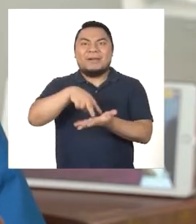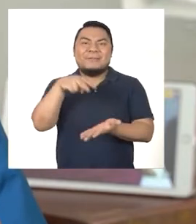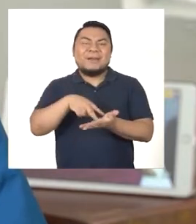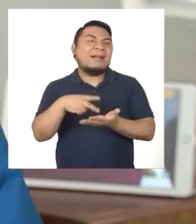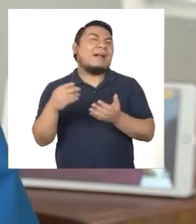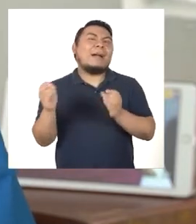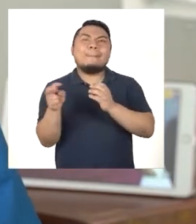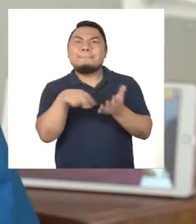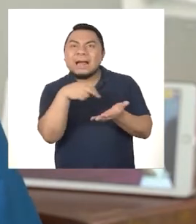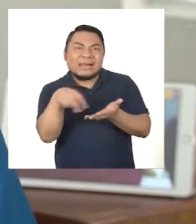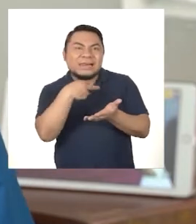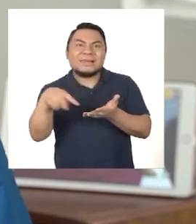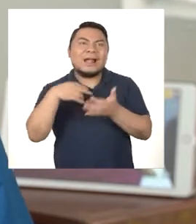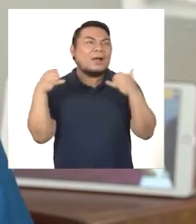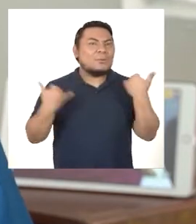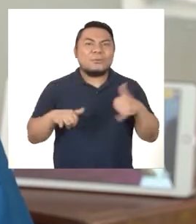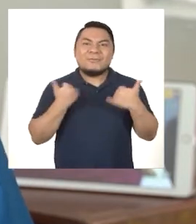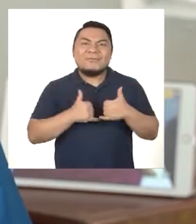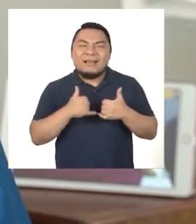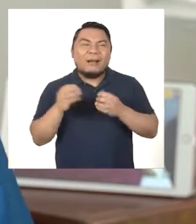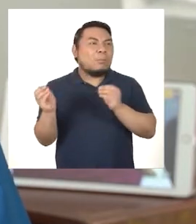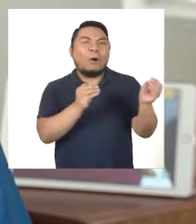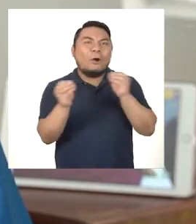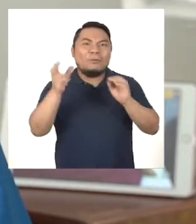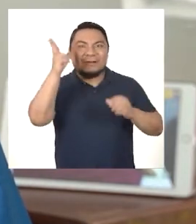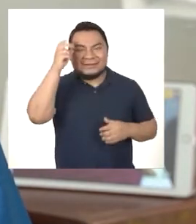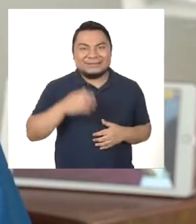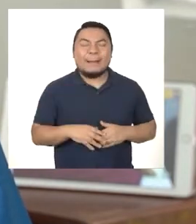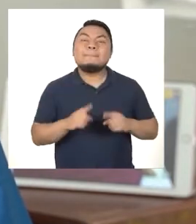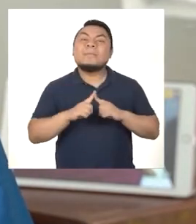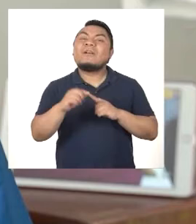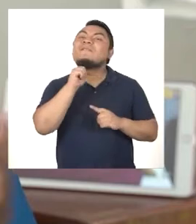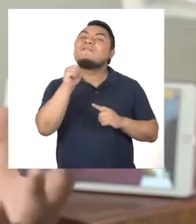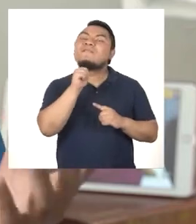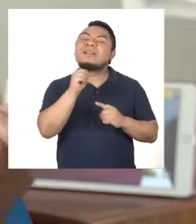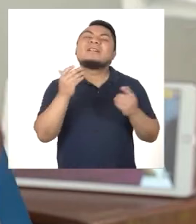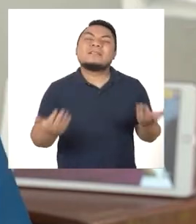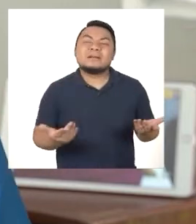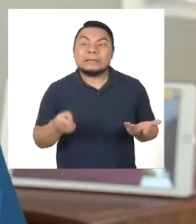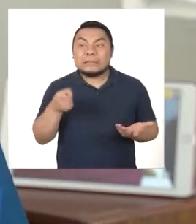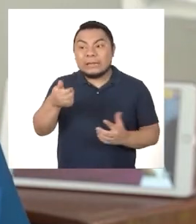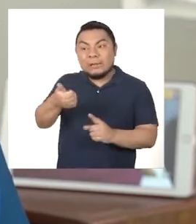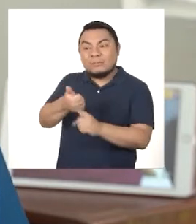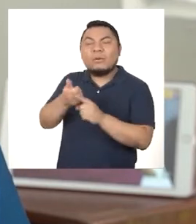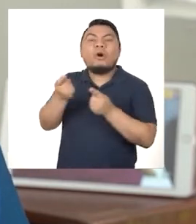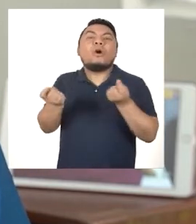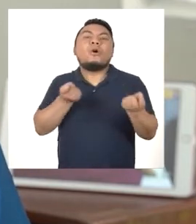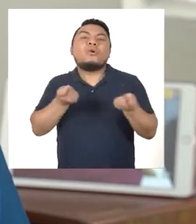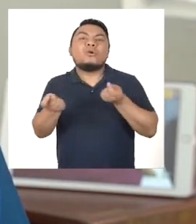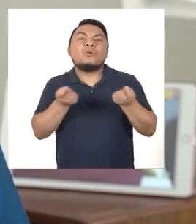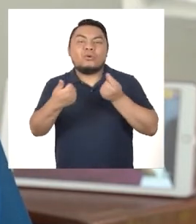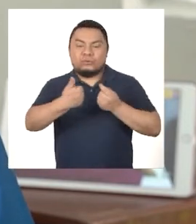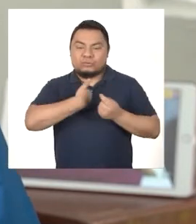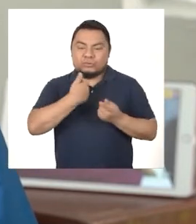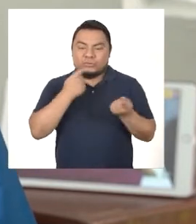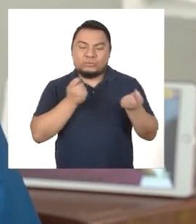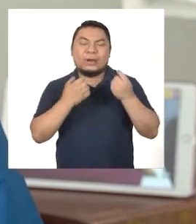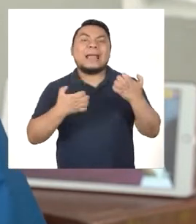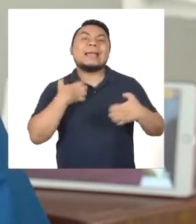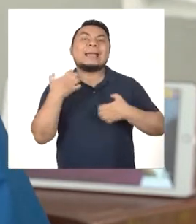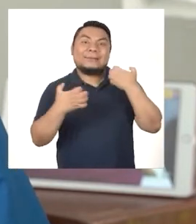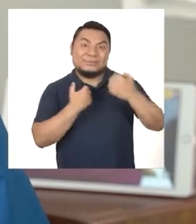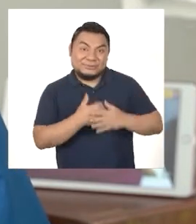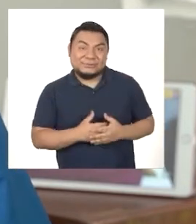jugar, pero les falta algo importantísimo en el desarrollo infantil, que es el autocontrol de sus emociones. Y es por eso que